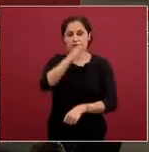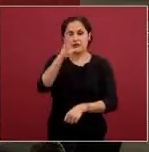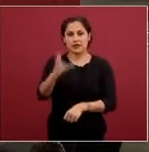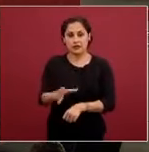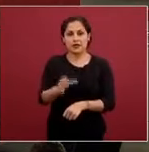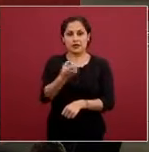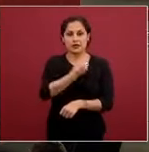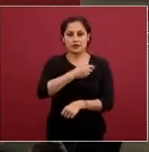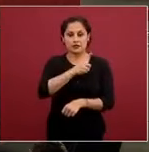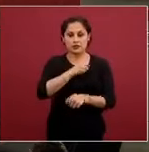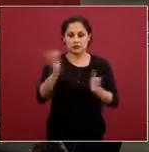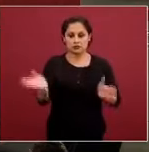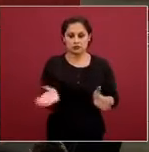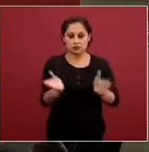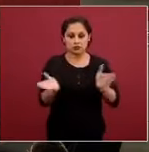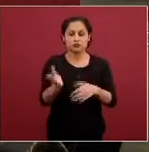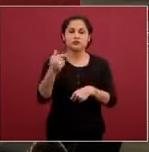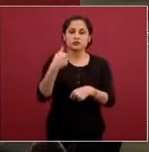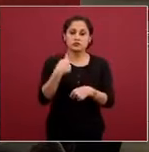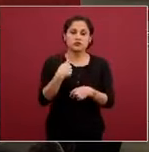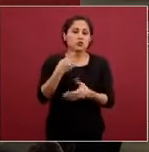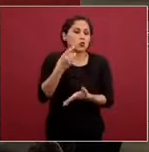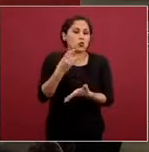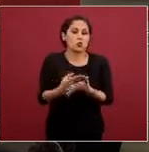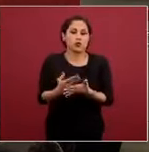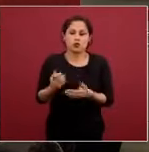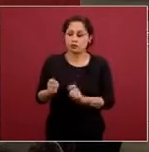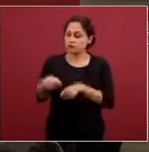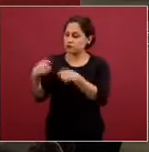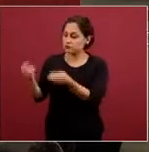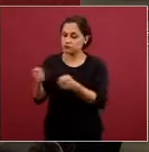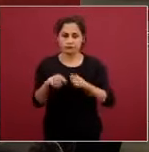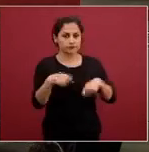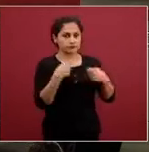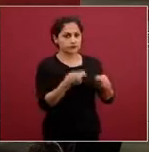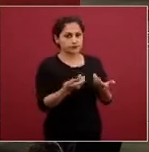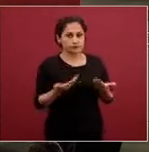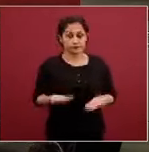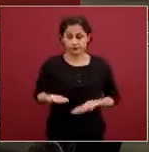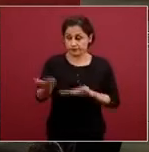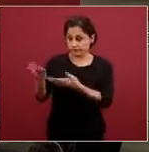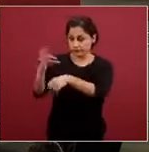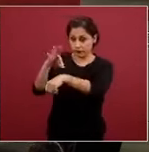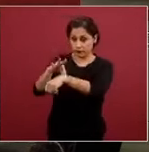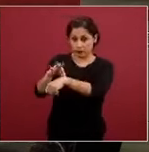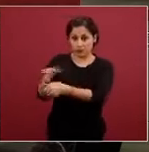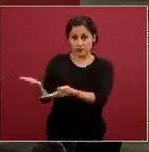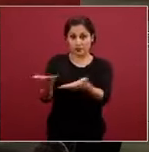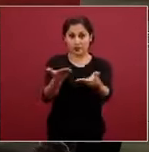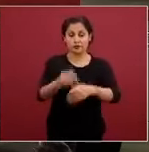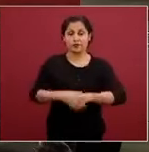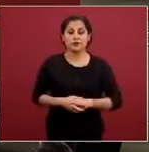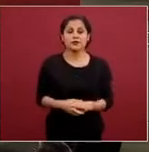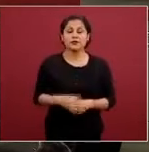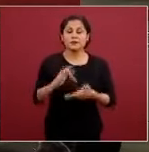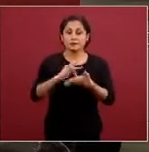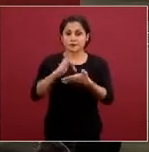Salud. Yo estaré nada más moderando la sesión. Doctor Salomía, por favor. Muchas gracias, señor